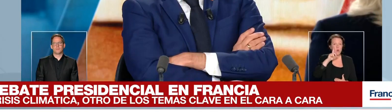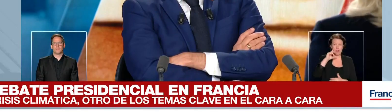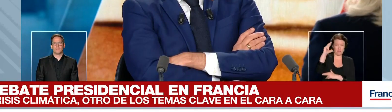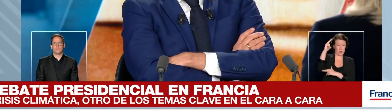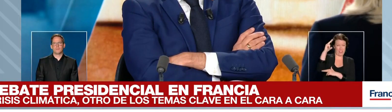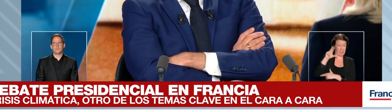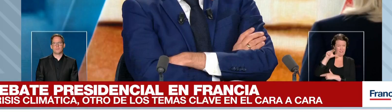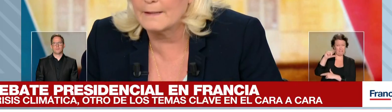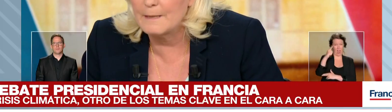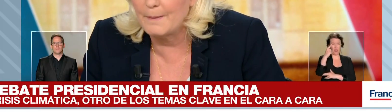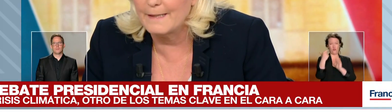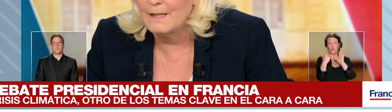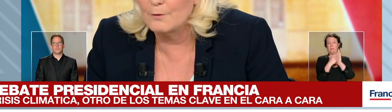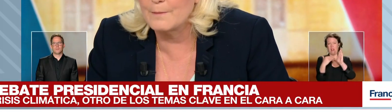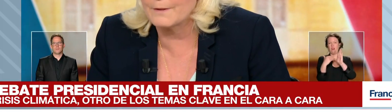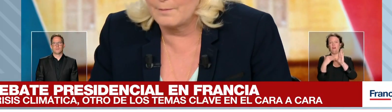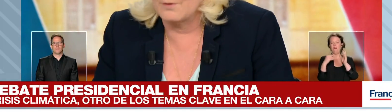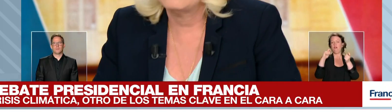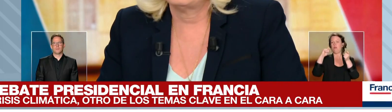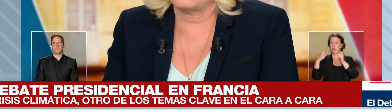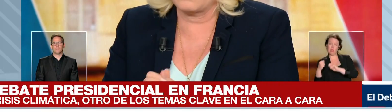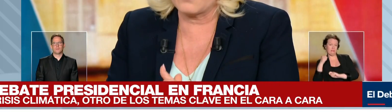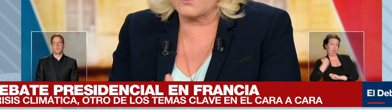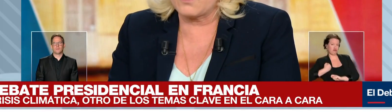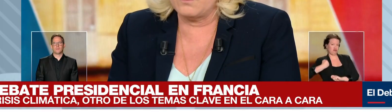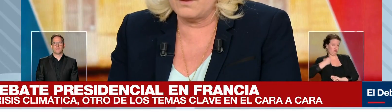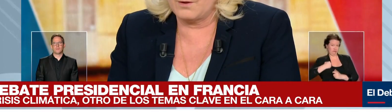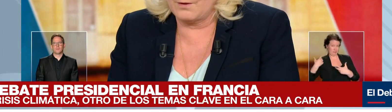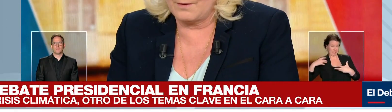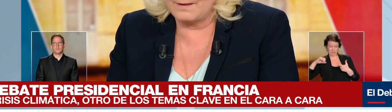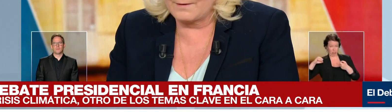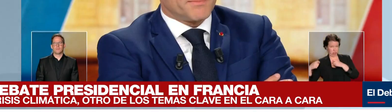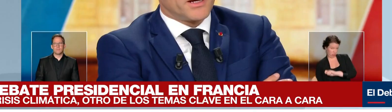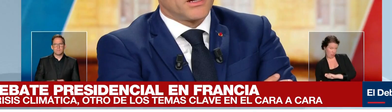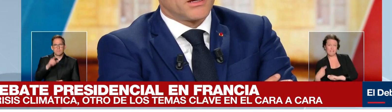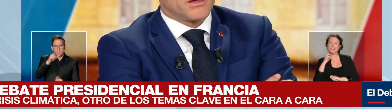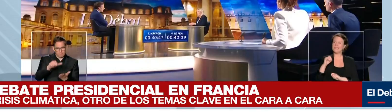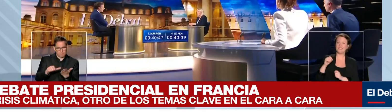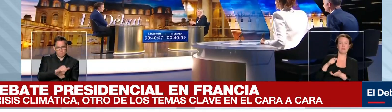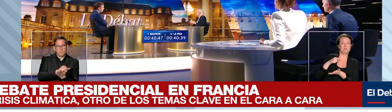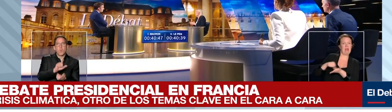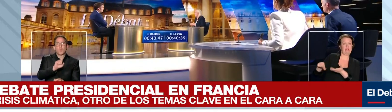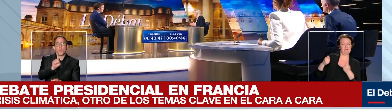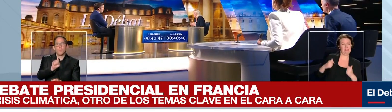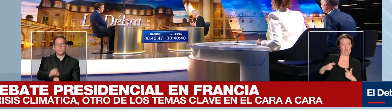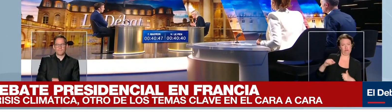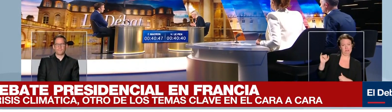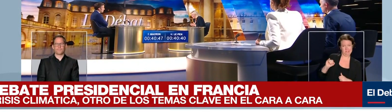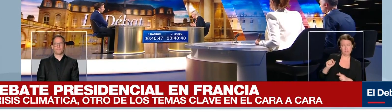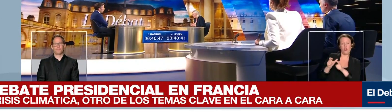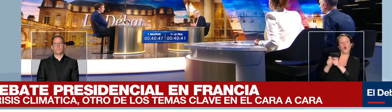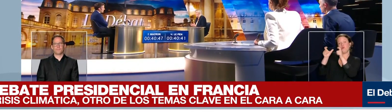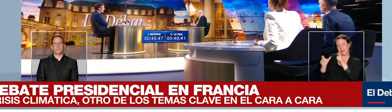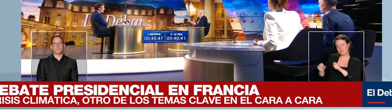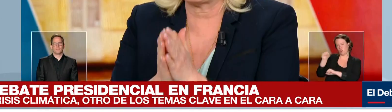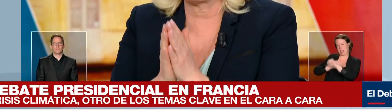2.000 que van a llegar. Pero allí no es el Estado el que paga el desmantelamiento. O sea, que no lo va a desmantelar. El que